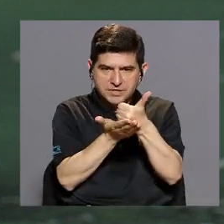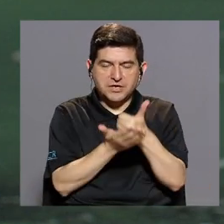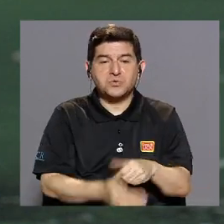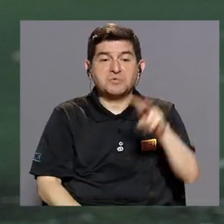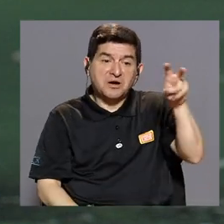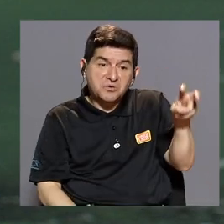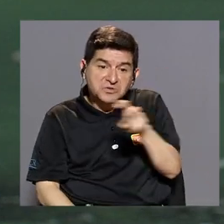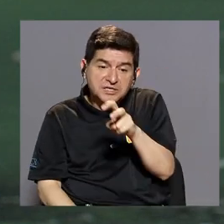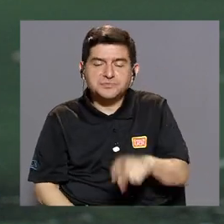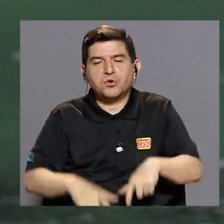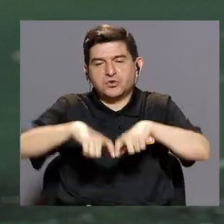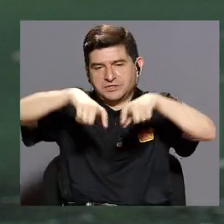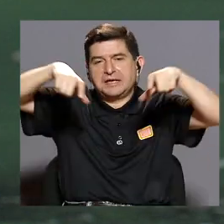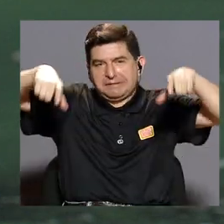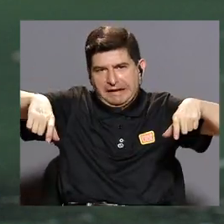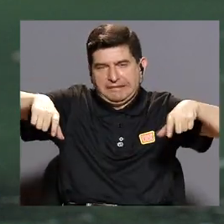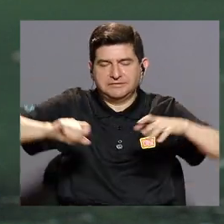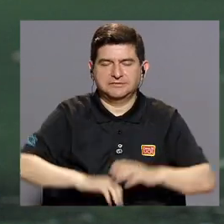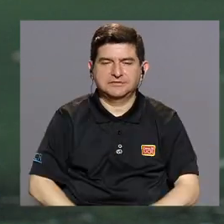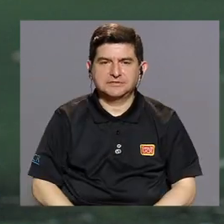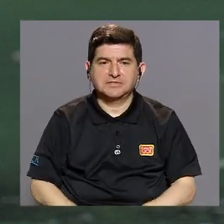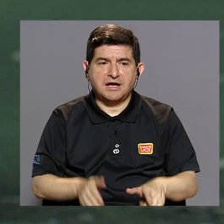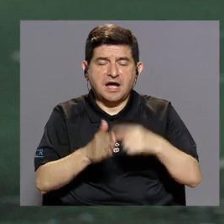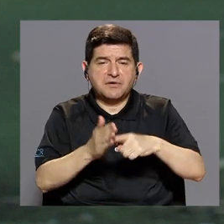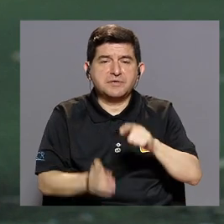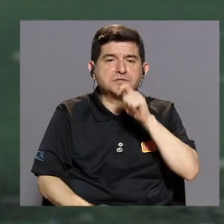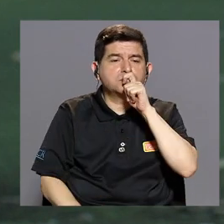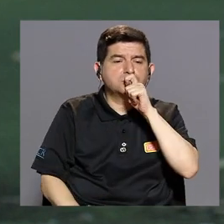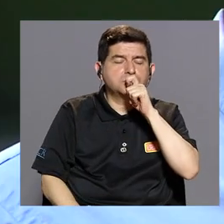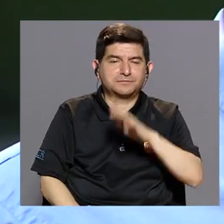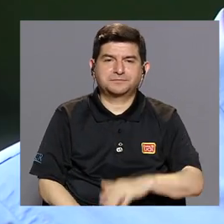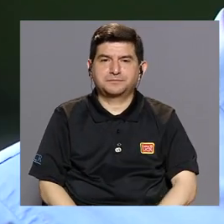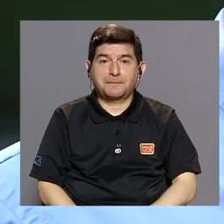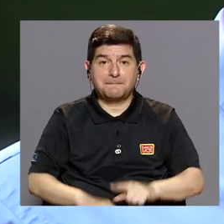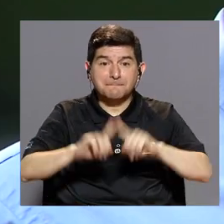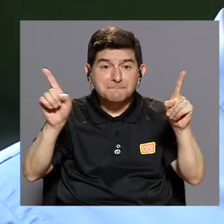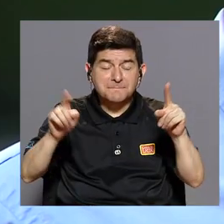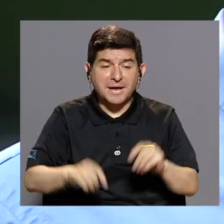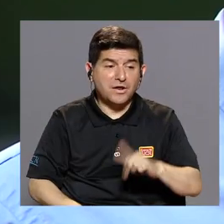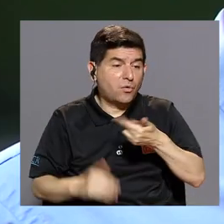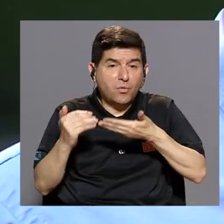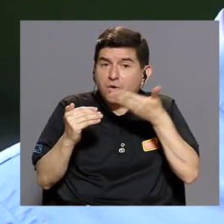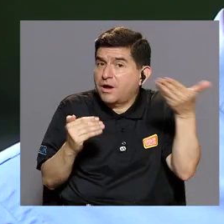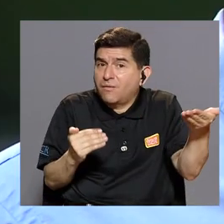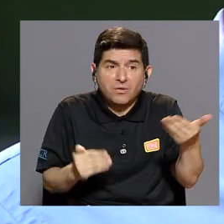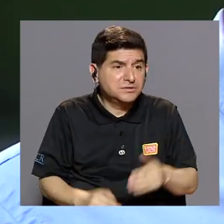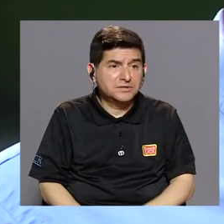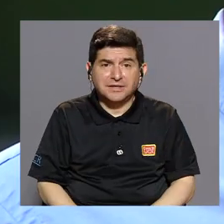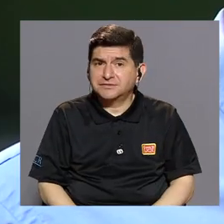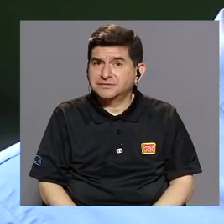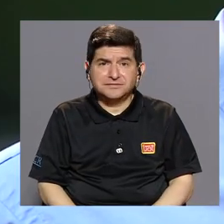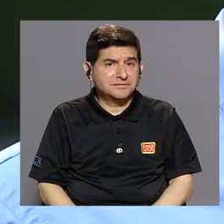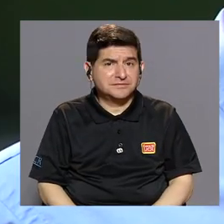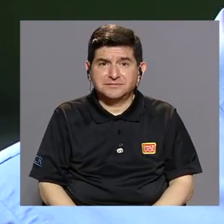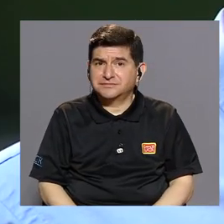momentos con transporte, obviamente la cancha, en algunos momentos con arbitraje. Pero había muchas otras cosas que